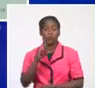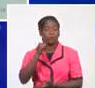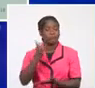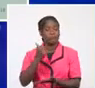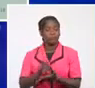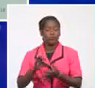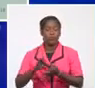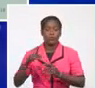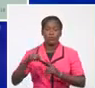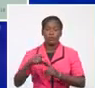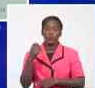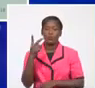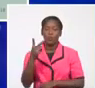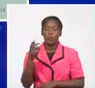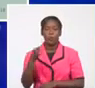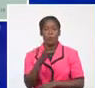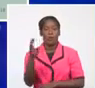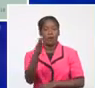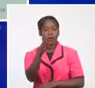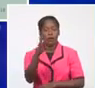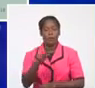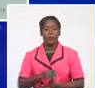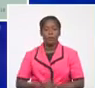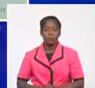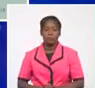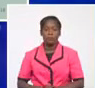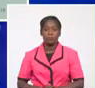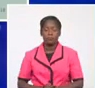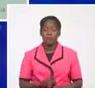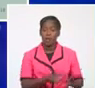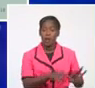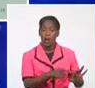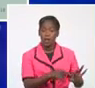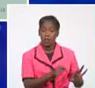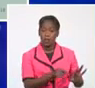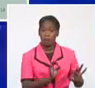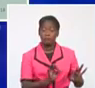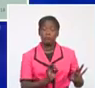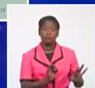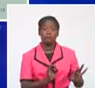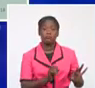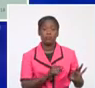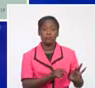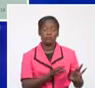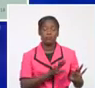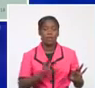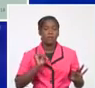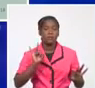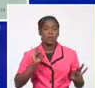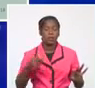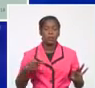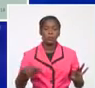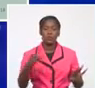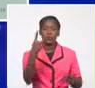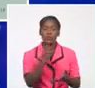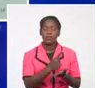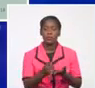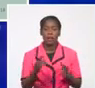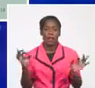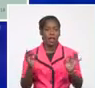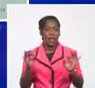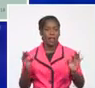y 2 en Baracoa. El municipio especial Isla de la Juventud, por 7º día consecutivo, no